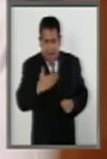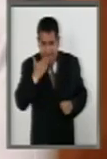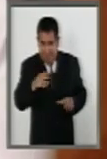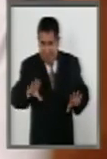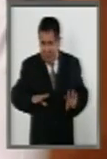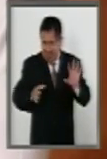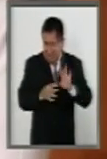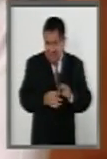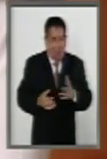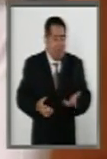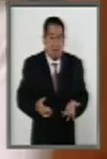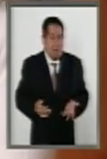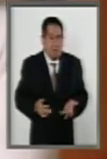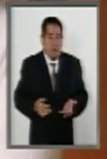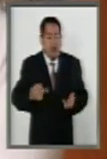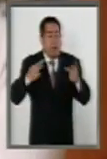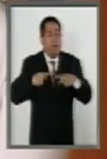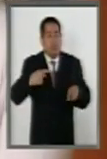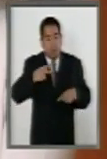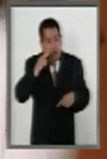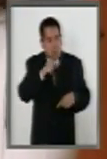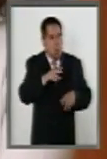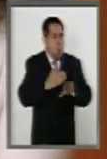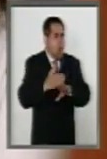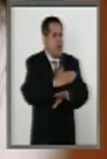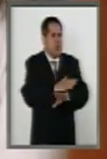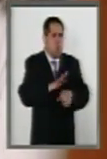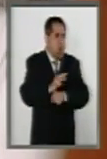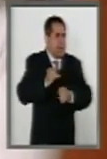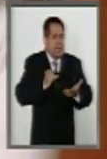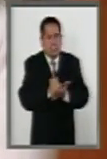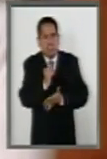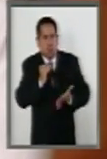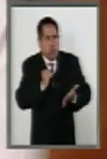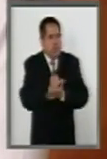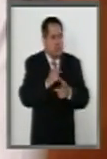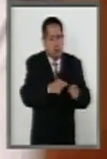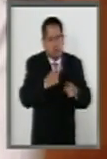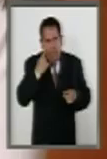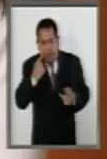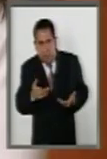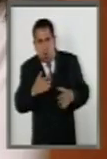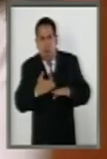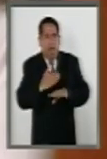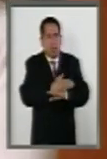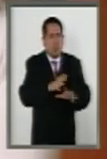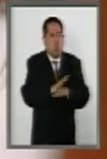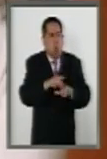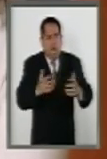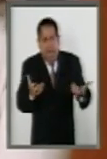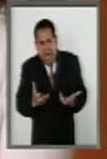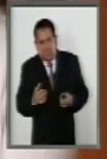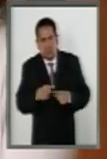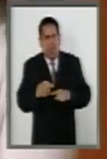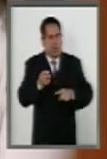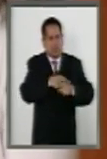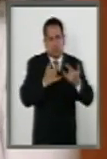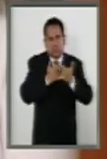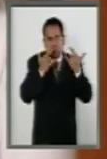Las personas se les valora por las decisiones previas que tomaron, por sus actuaciones,